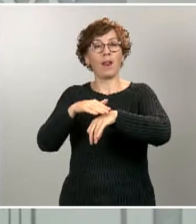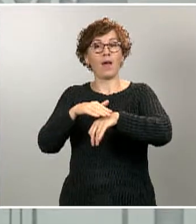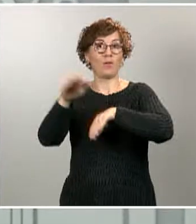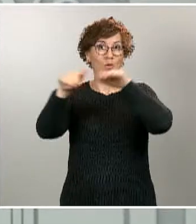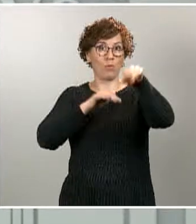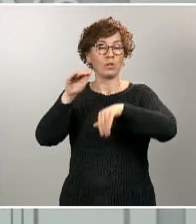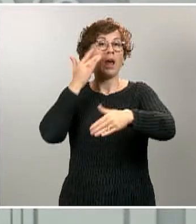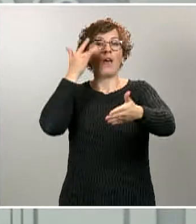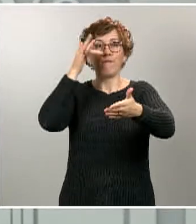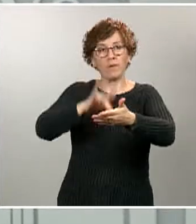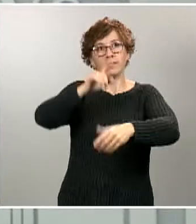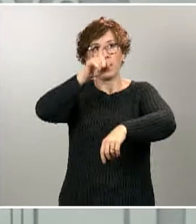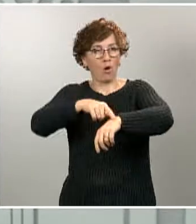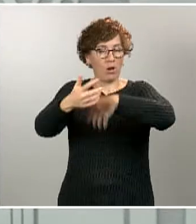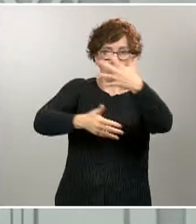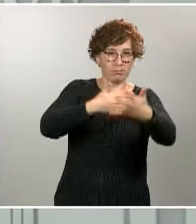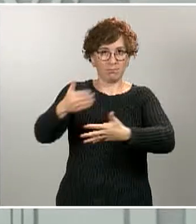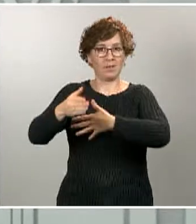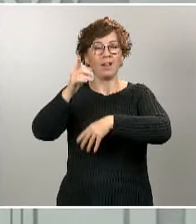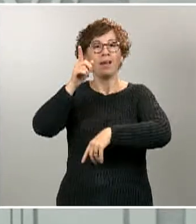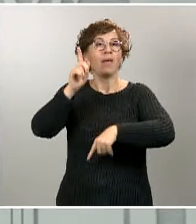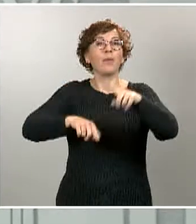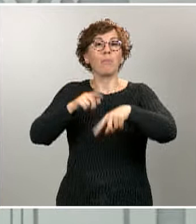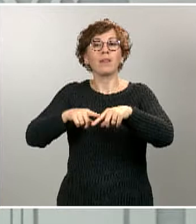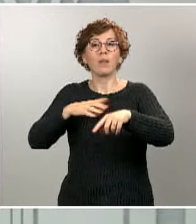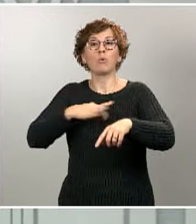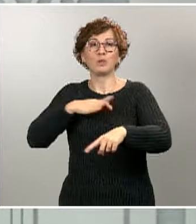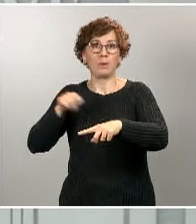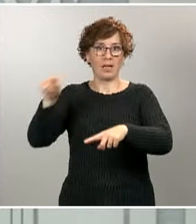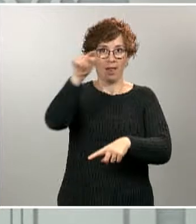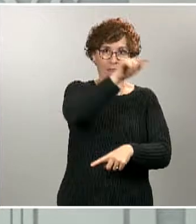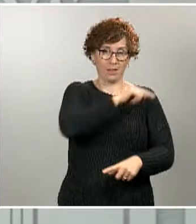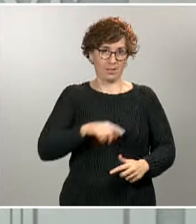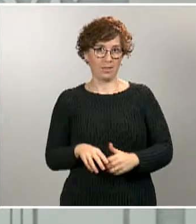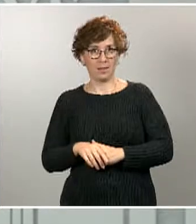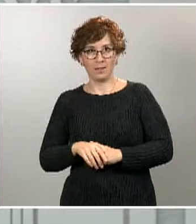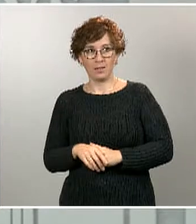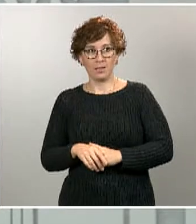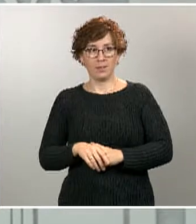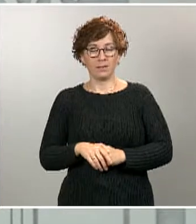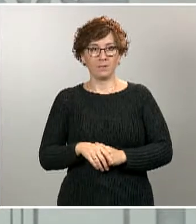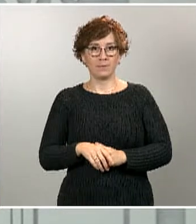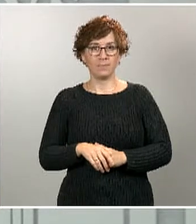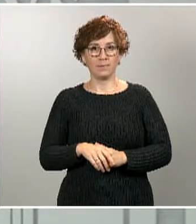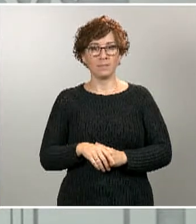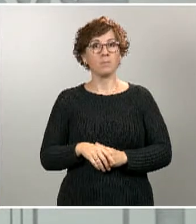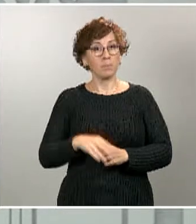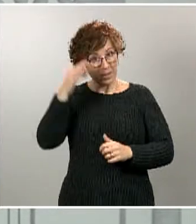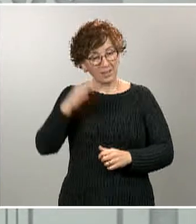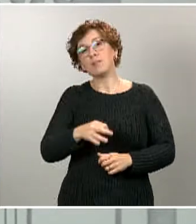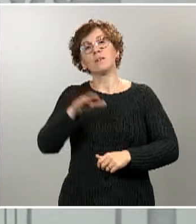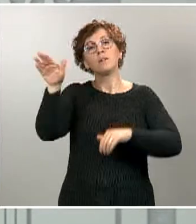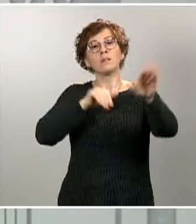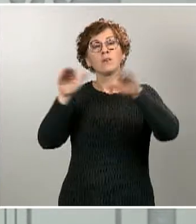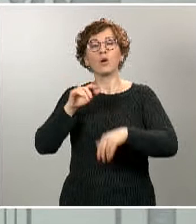día en función de esa agenda. Por tanto, se va a convocar a la totalidad de las formaciones políticas,